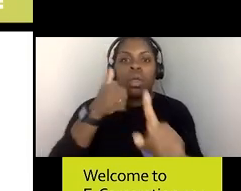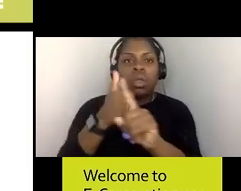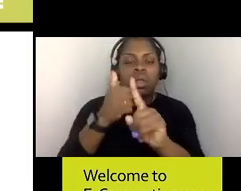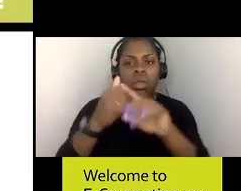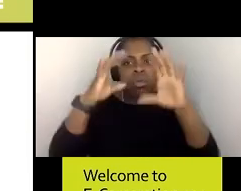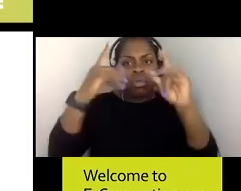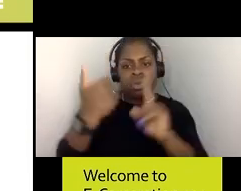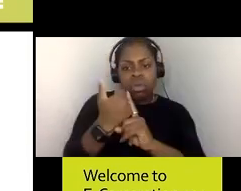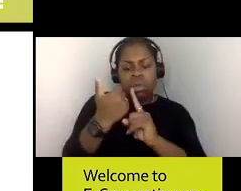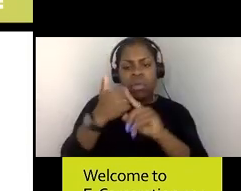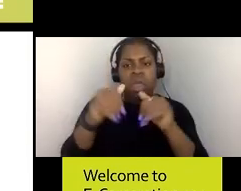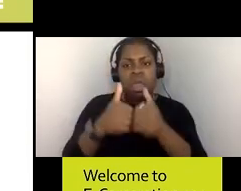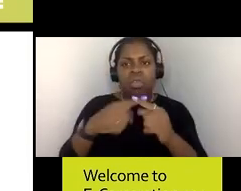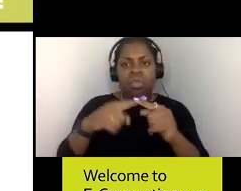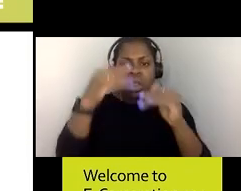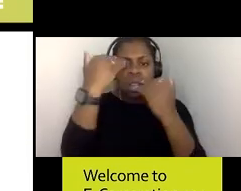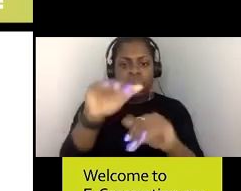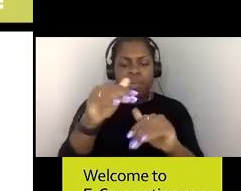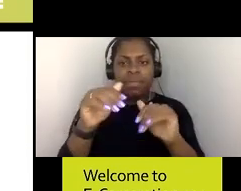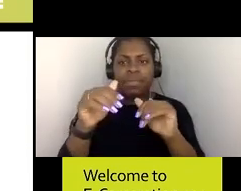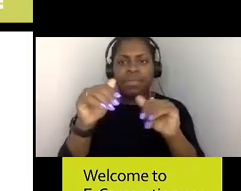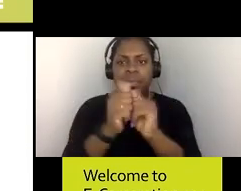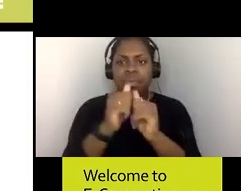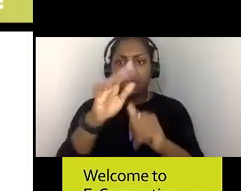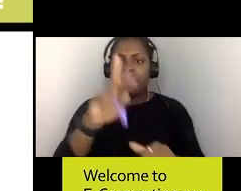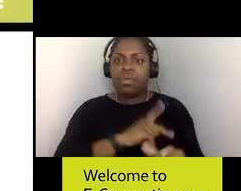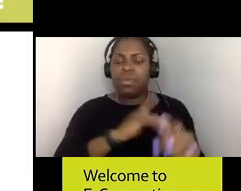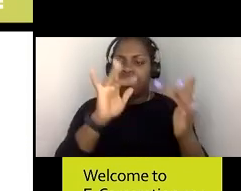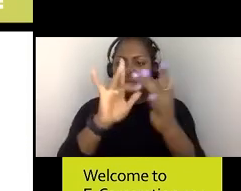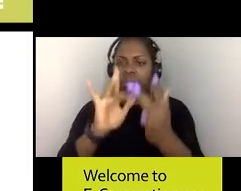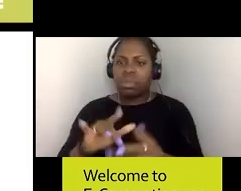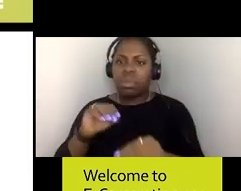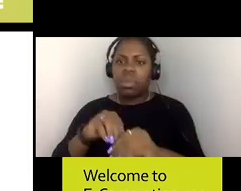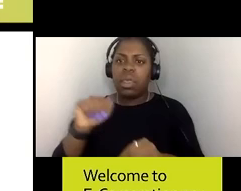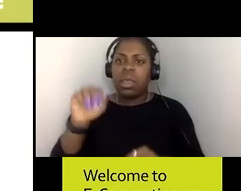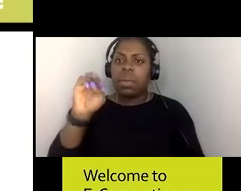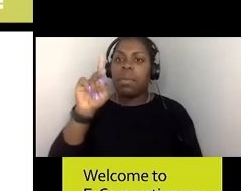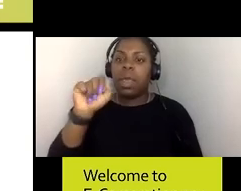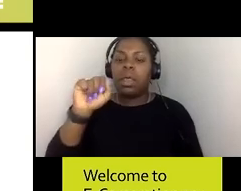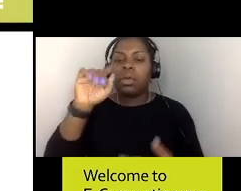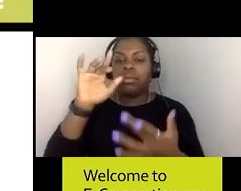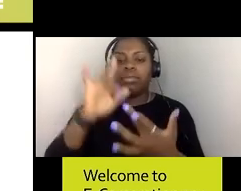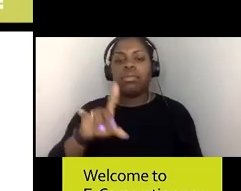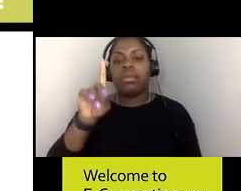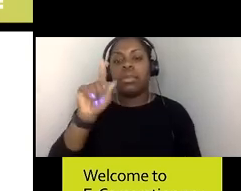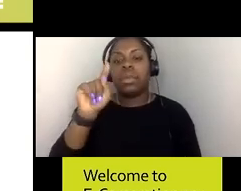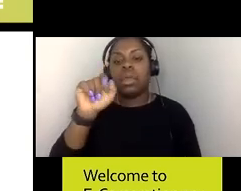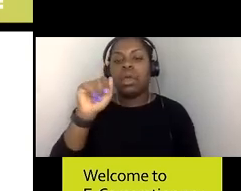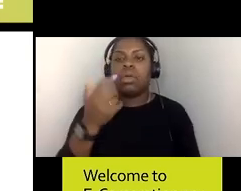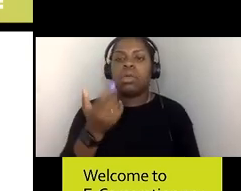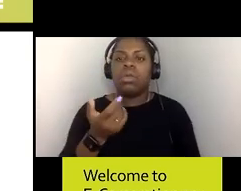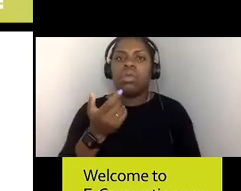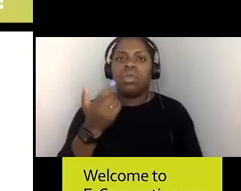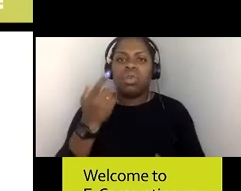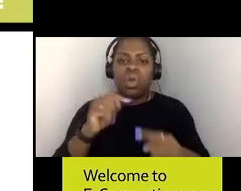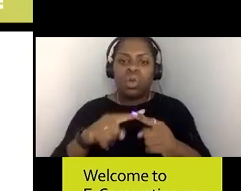Ser vigilante con su data y saber cómo podemos, cómo hay cosas que